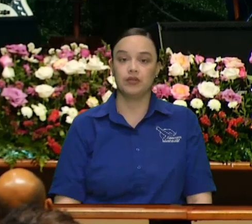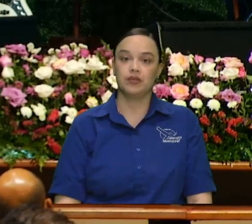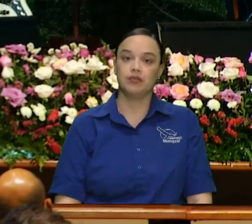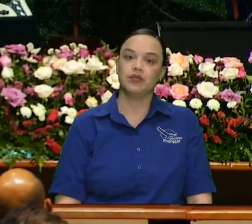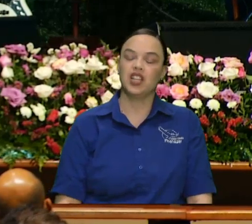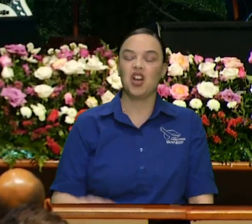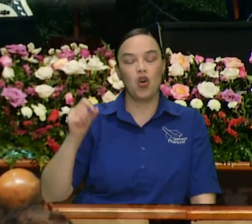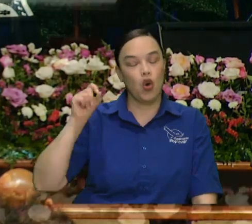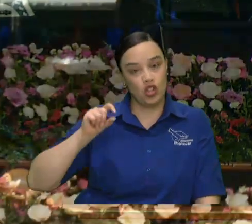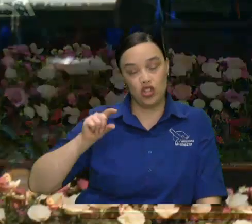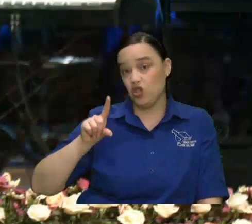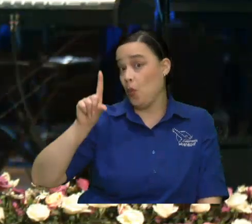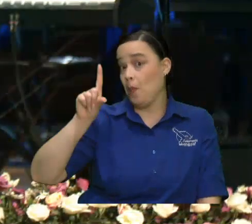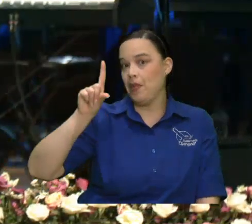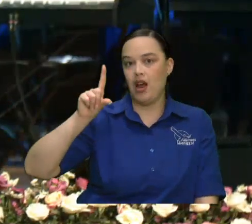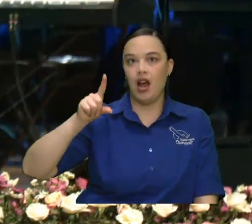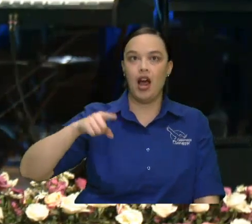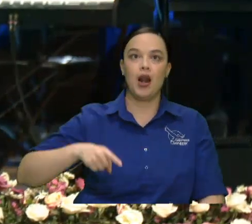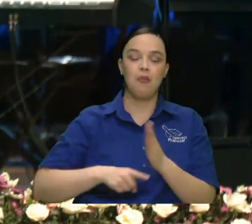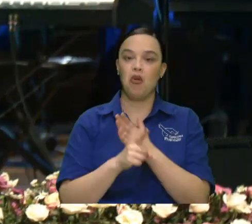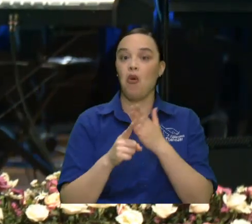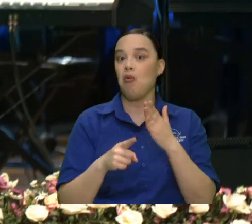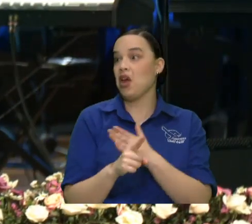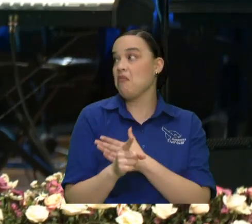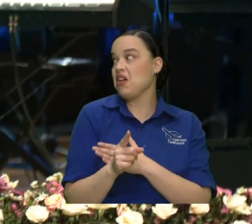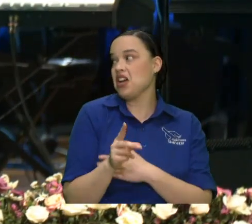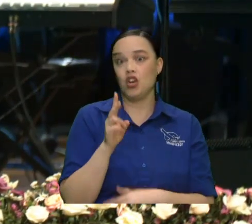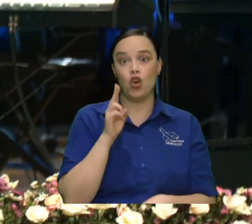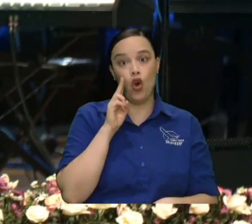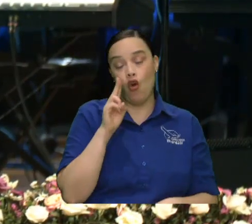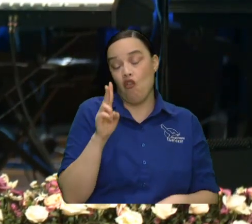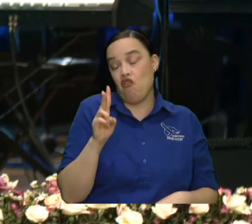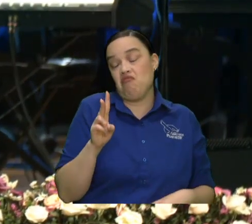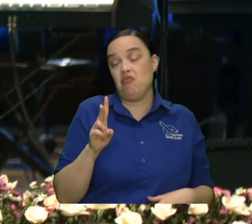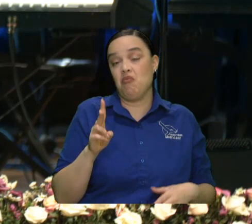tanto al problema que ya no lo ve como un problema